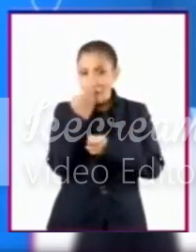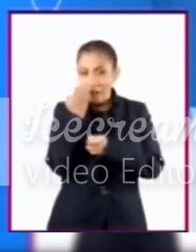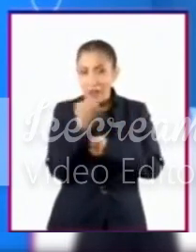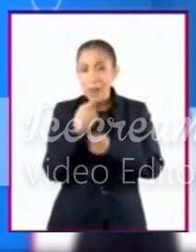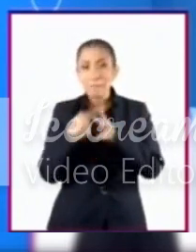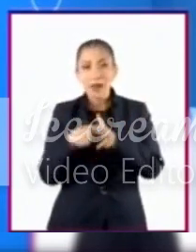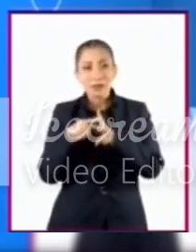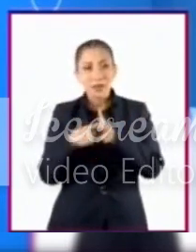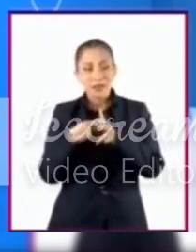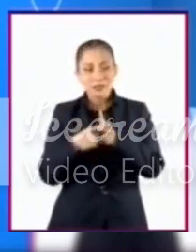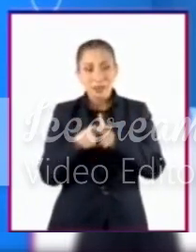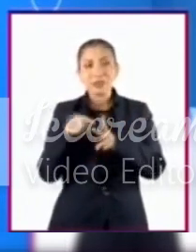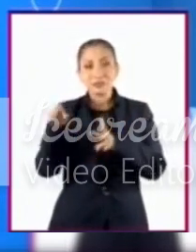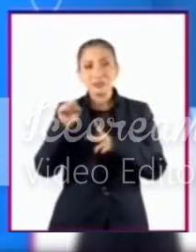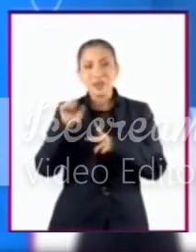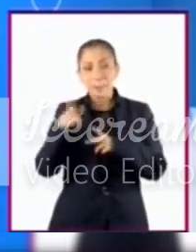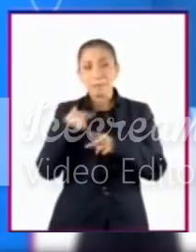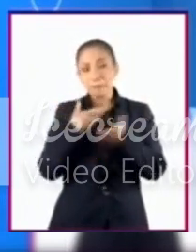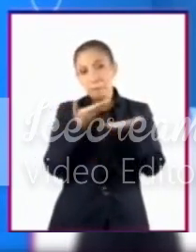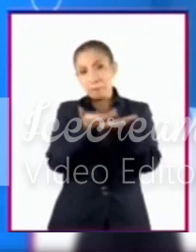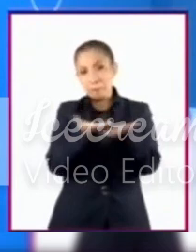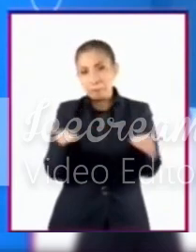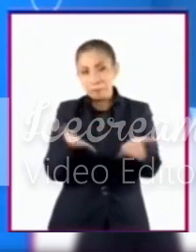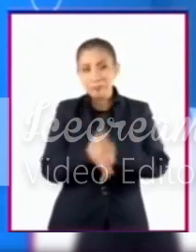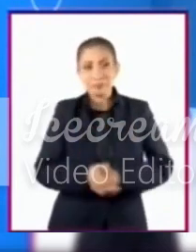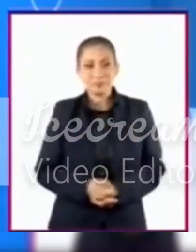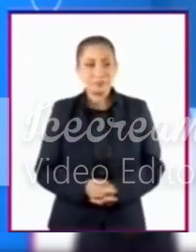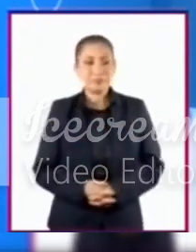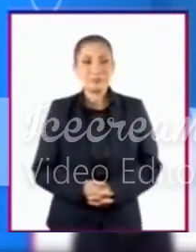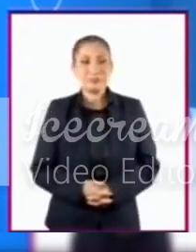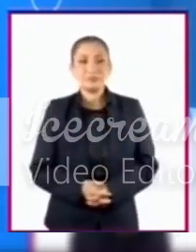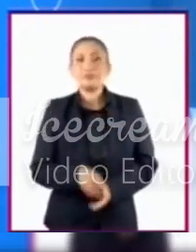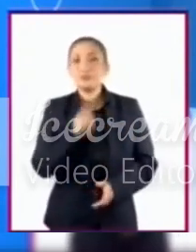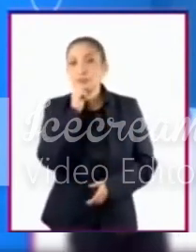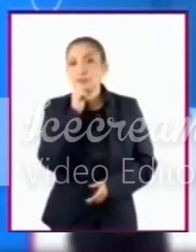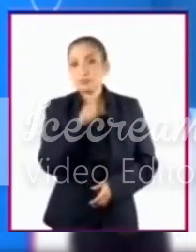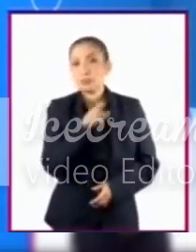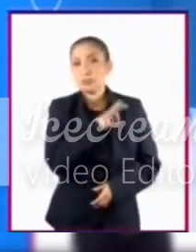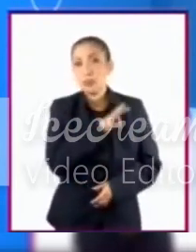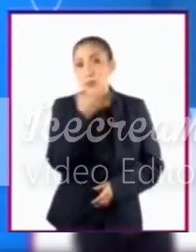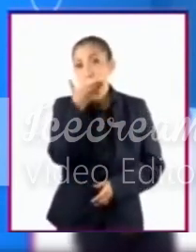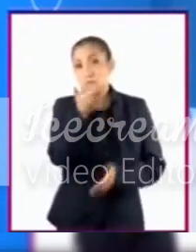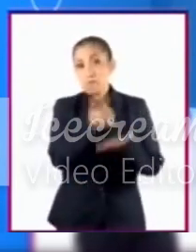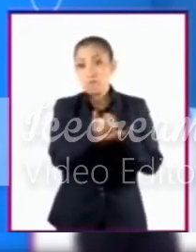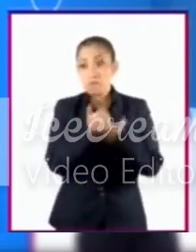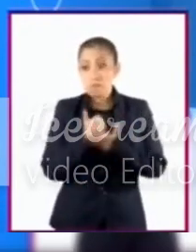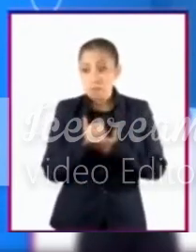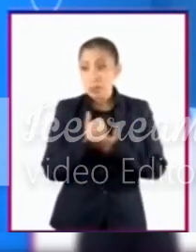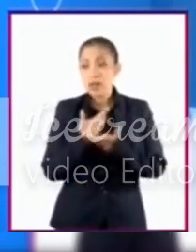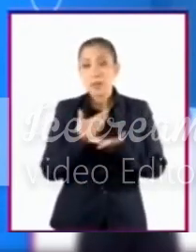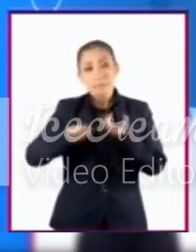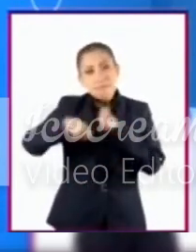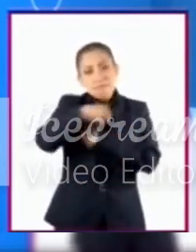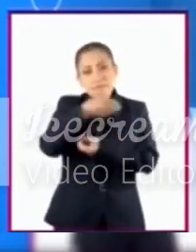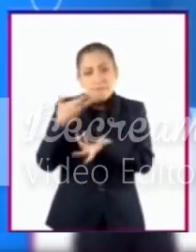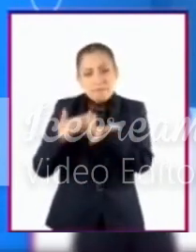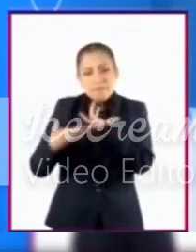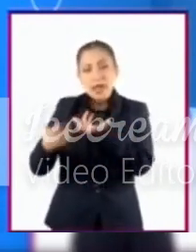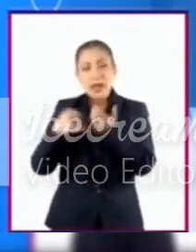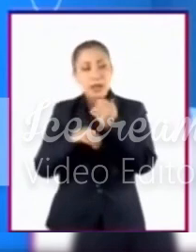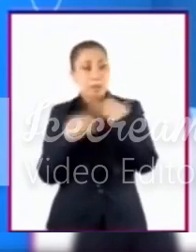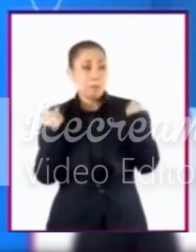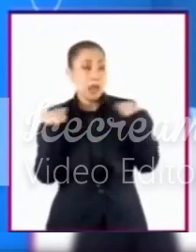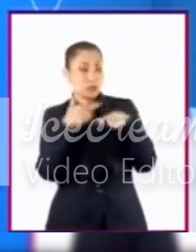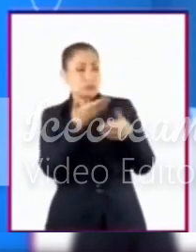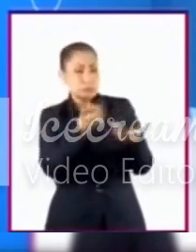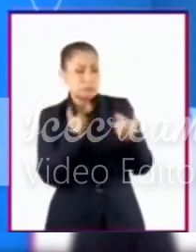de matemáticas que la SEP pone a su disposición. También pueden pedir ayuda y retroalimentación a distancia